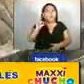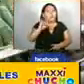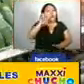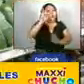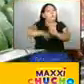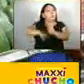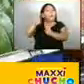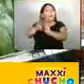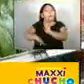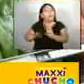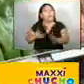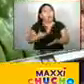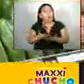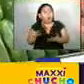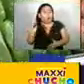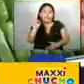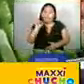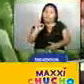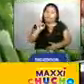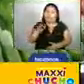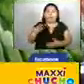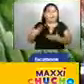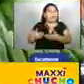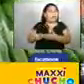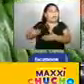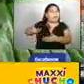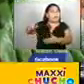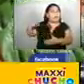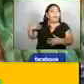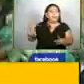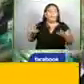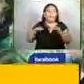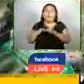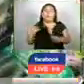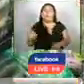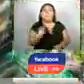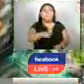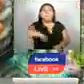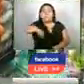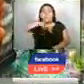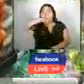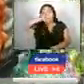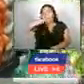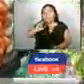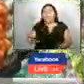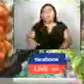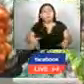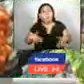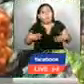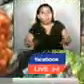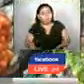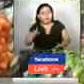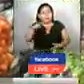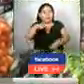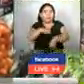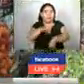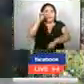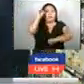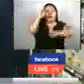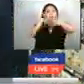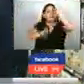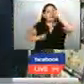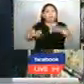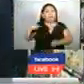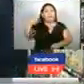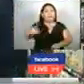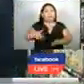y productos de calidad que por años han sido los preferidos de los salvadoreños, en especial en estas fechas de Navidad